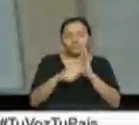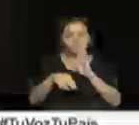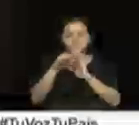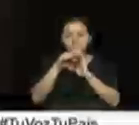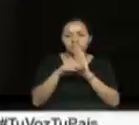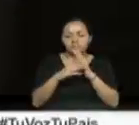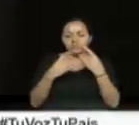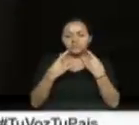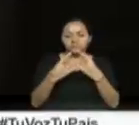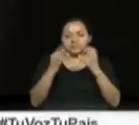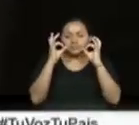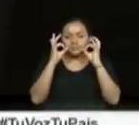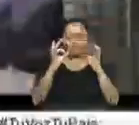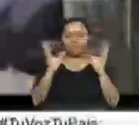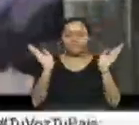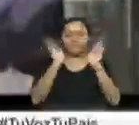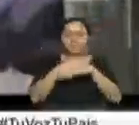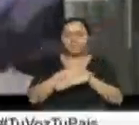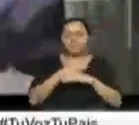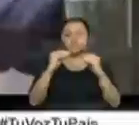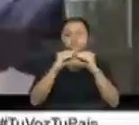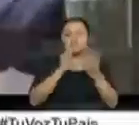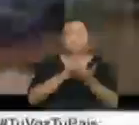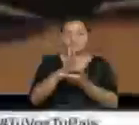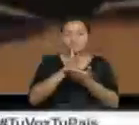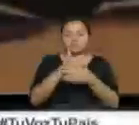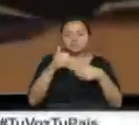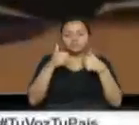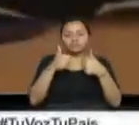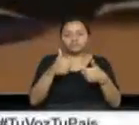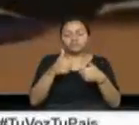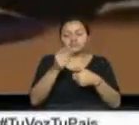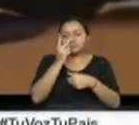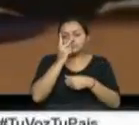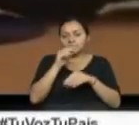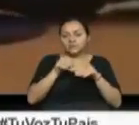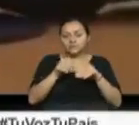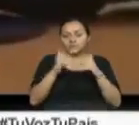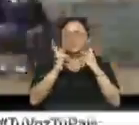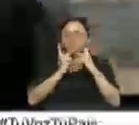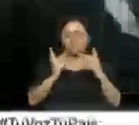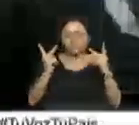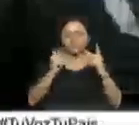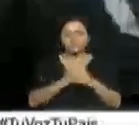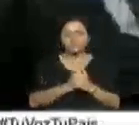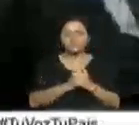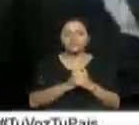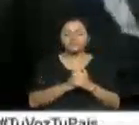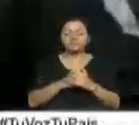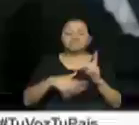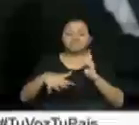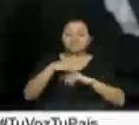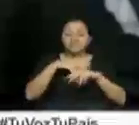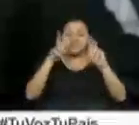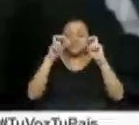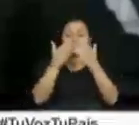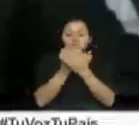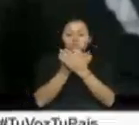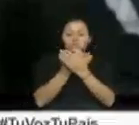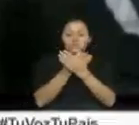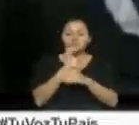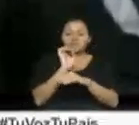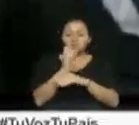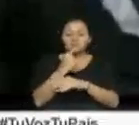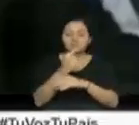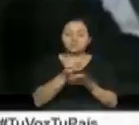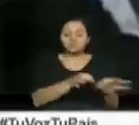de excelencia, gratuidad y acceso masivo a la educación pública. En el campo económico, Ecuador declara